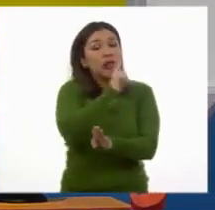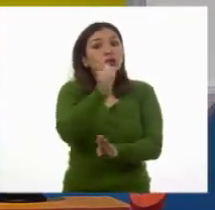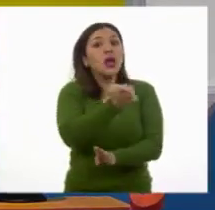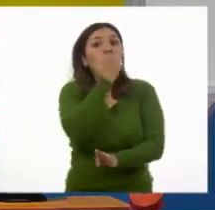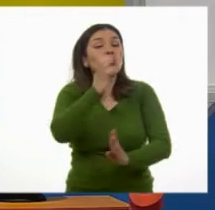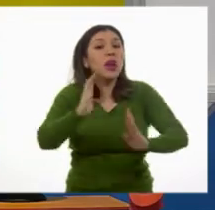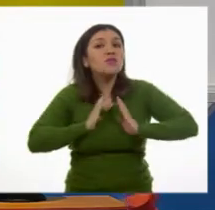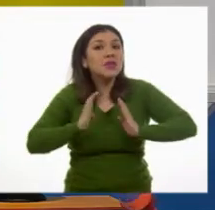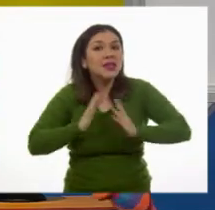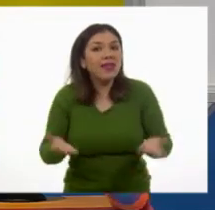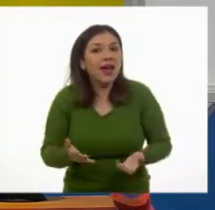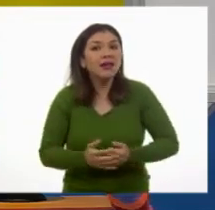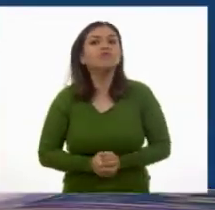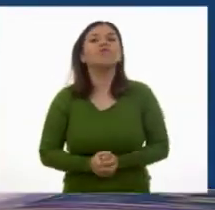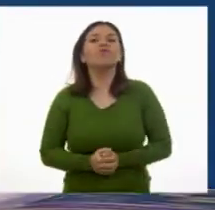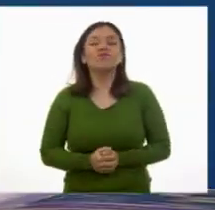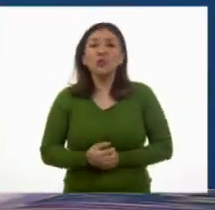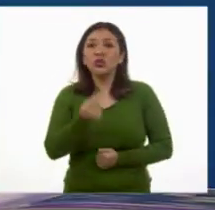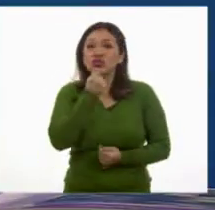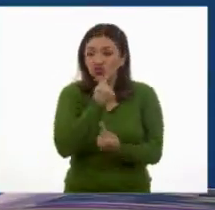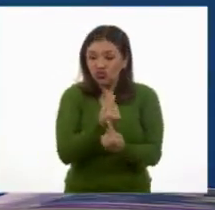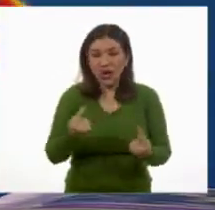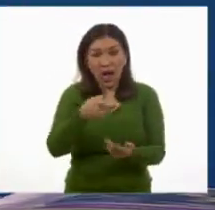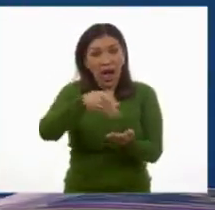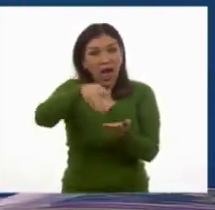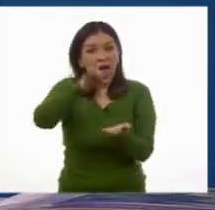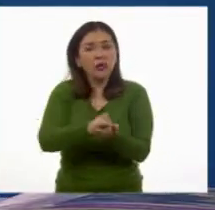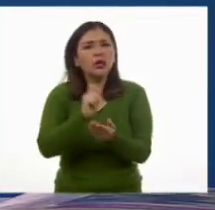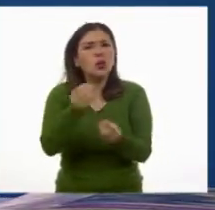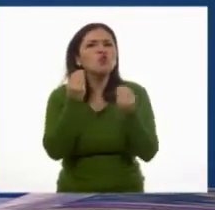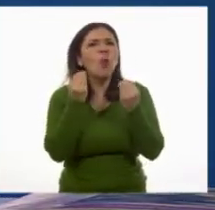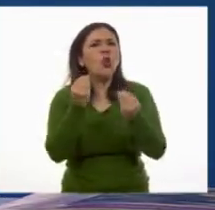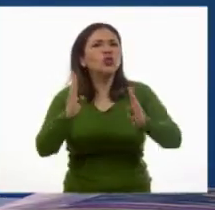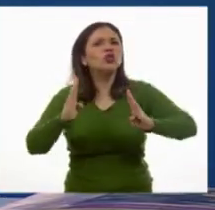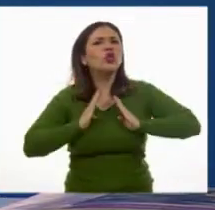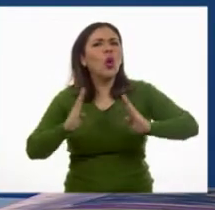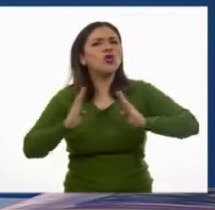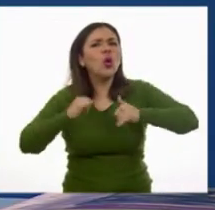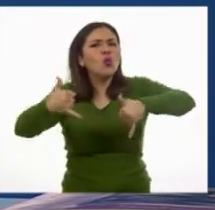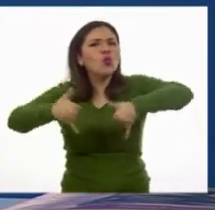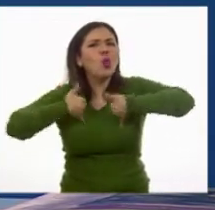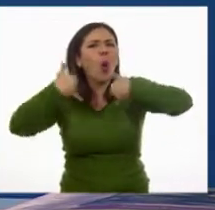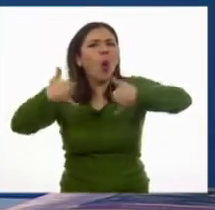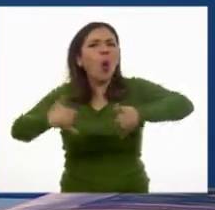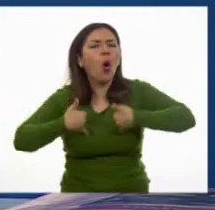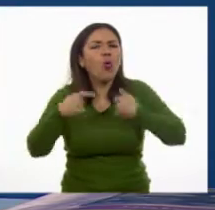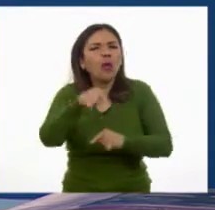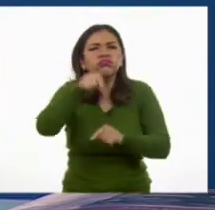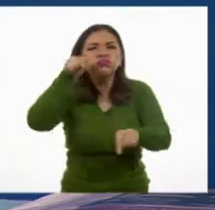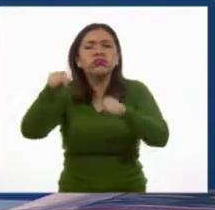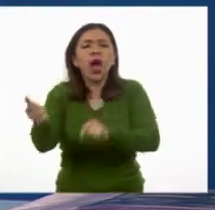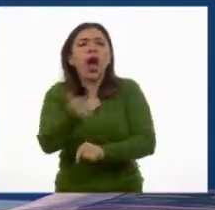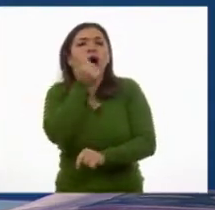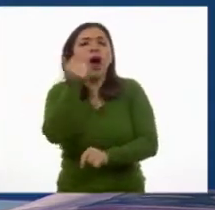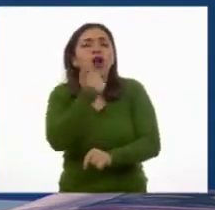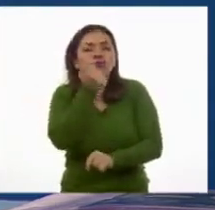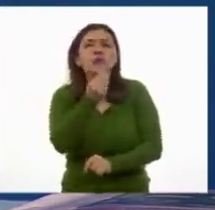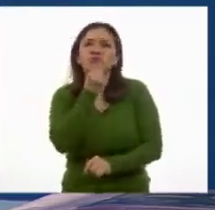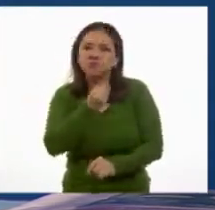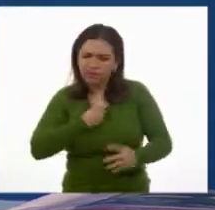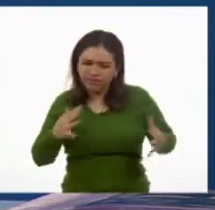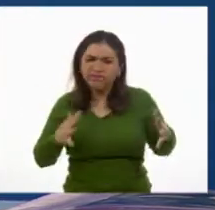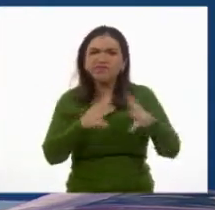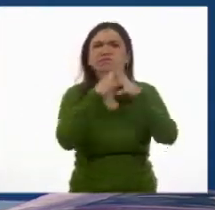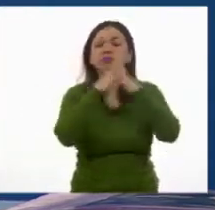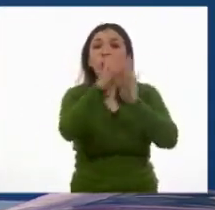militar. Y los niños héroes eran muchos cadetes jóvenes y alumnos que se enfrentaron contra